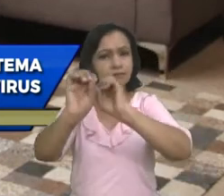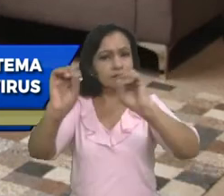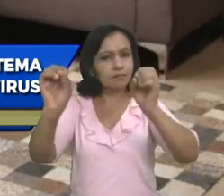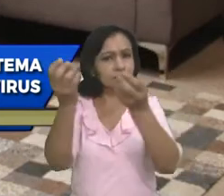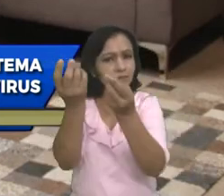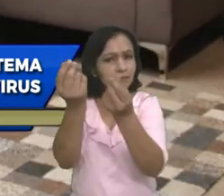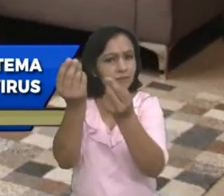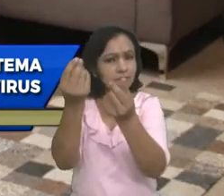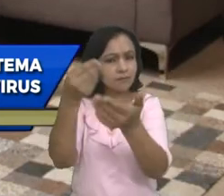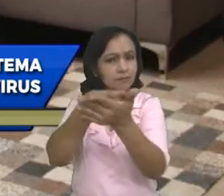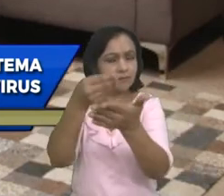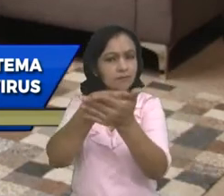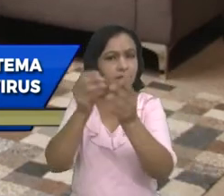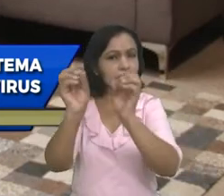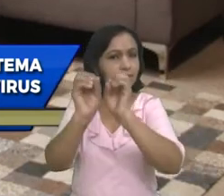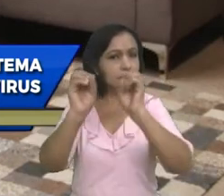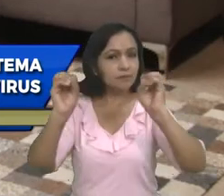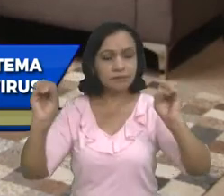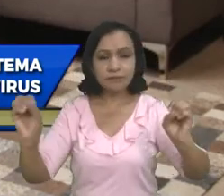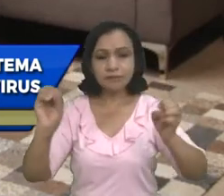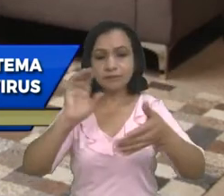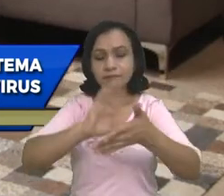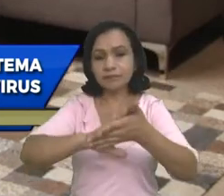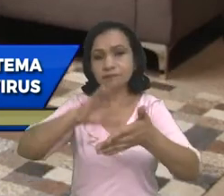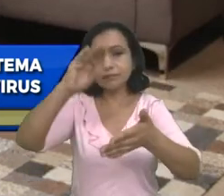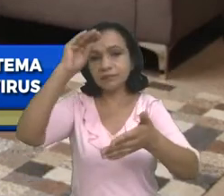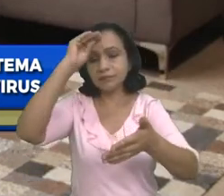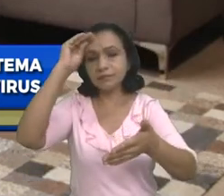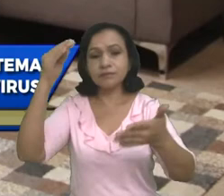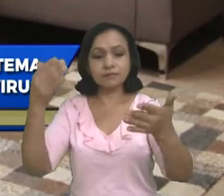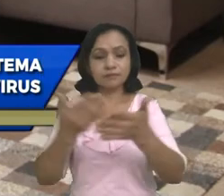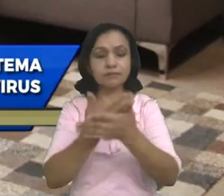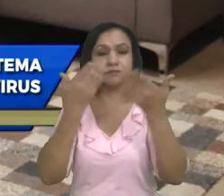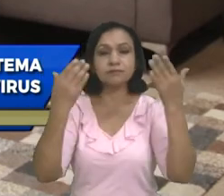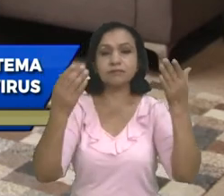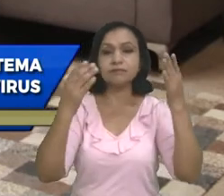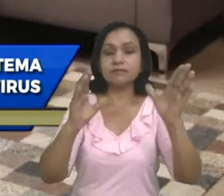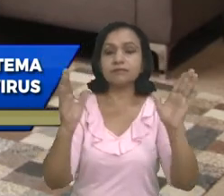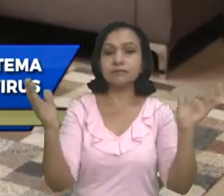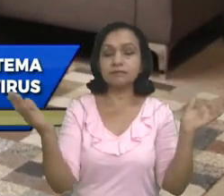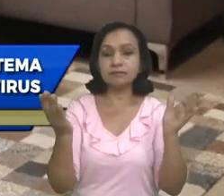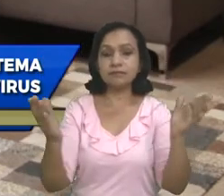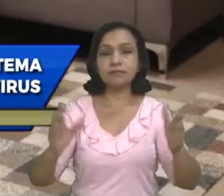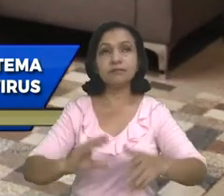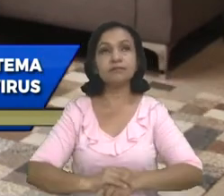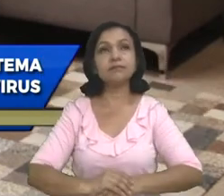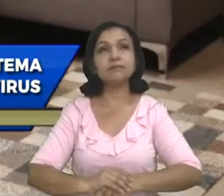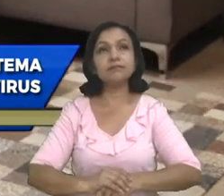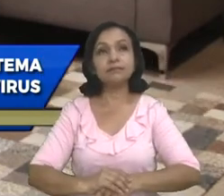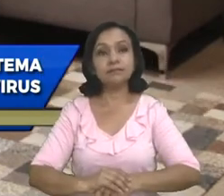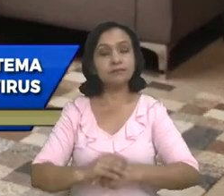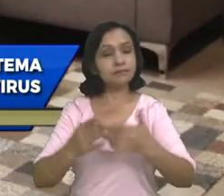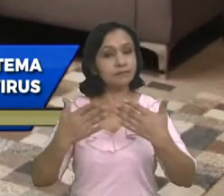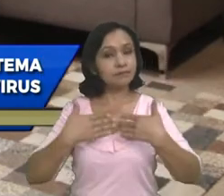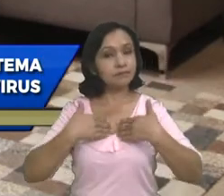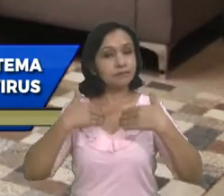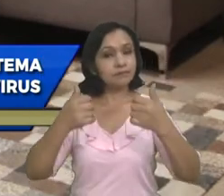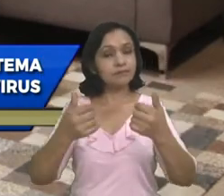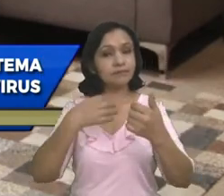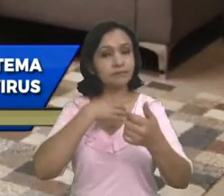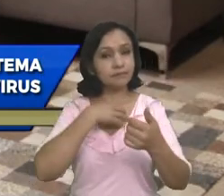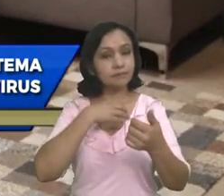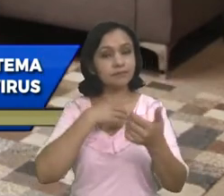cero es decir de una cuestión de aprendizaje de nuevos hábitos de conducta y hábitos sanitarios no ingieran experimental